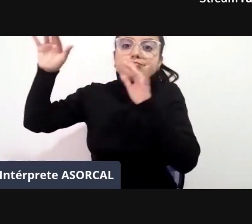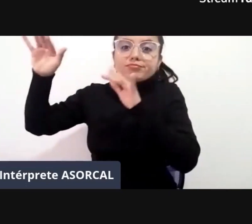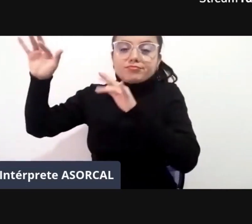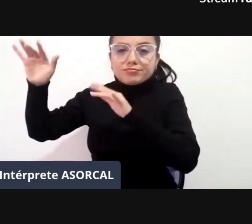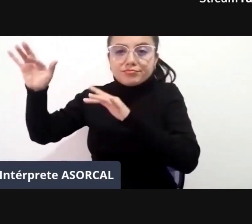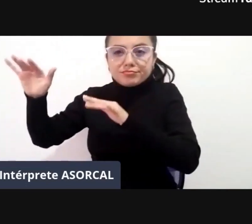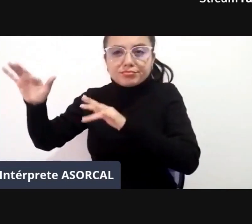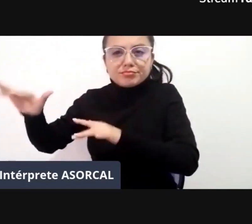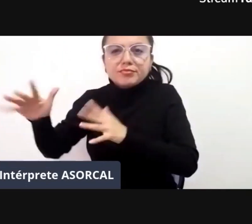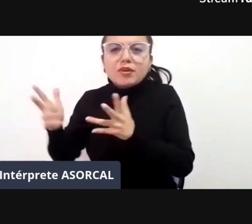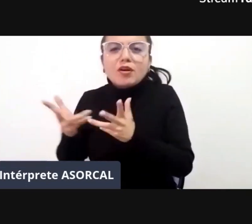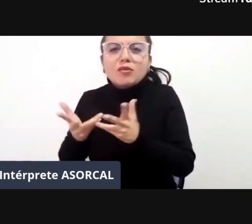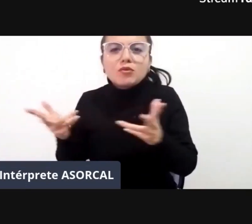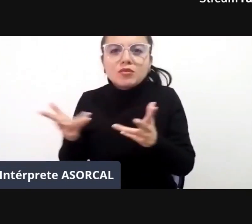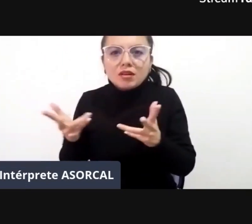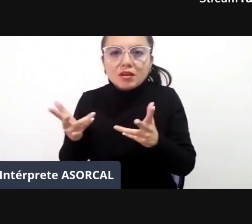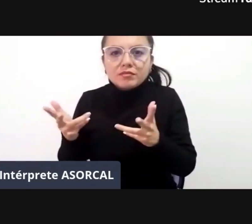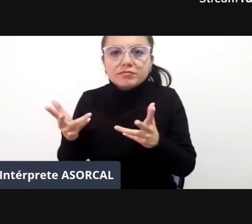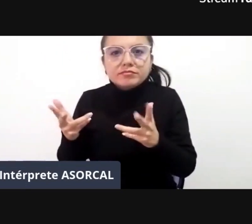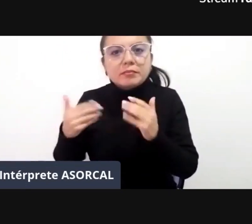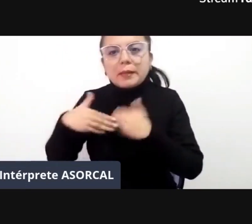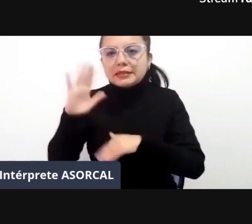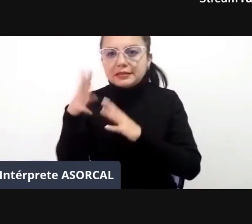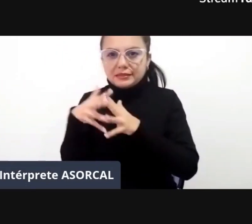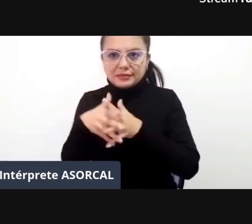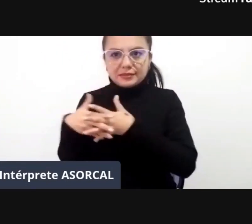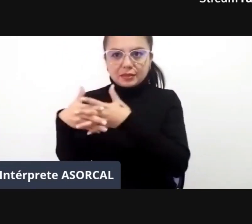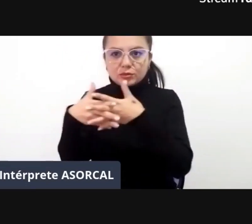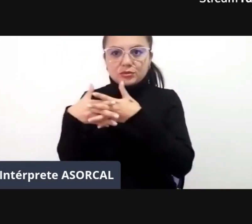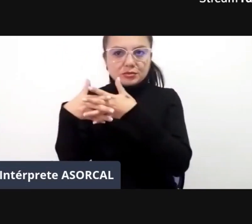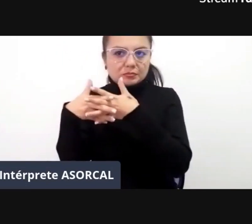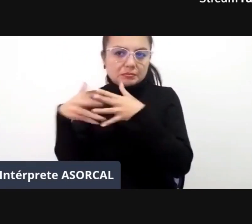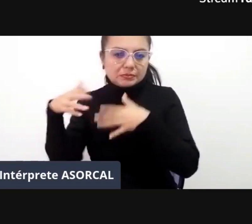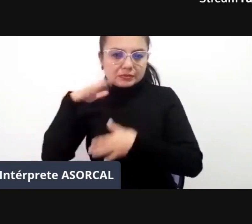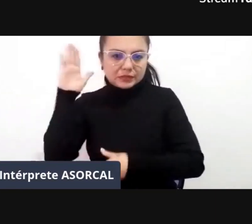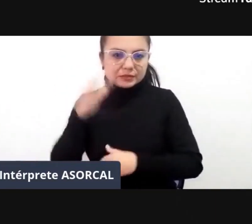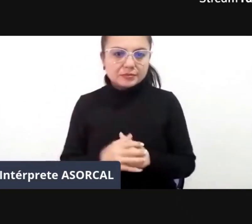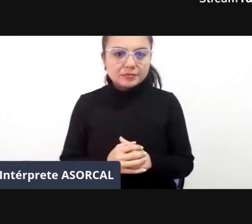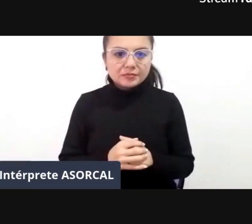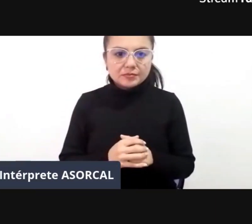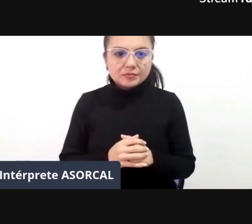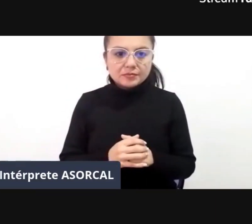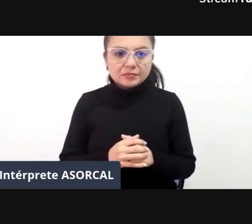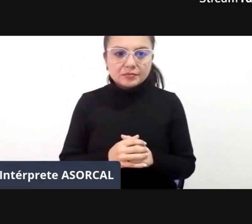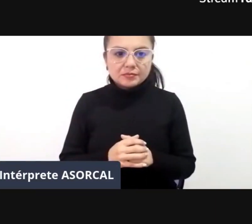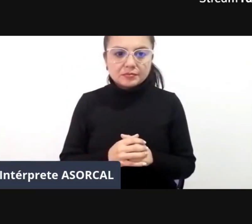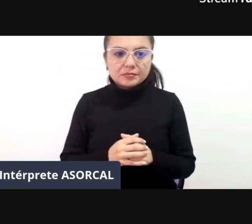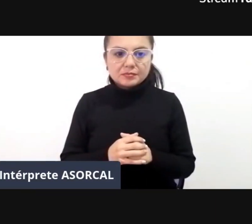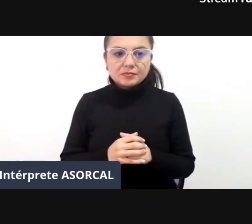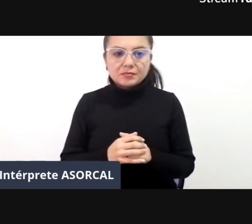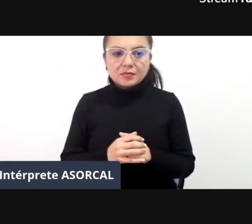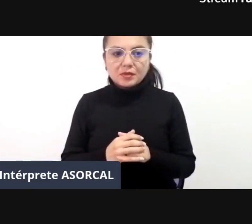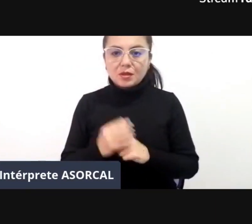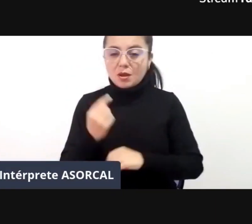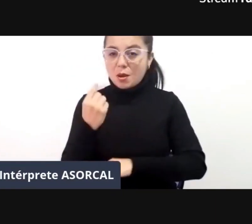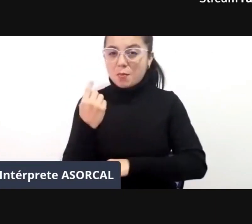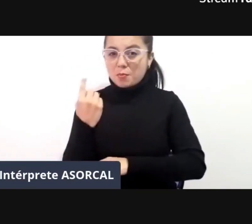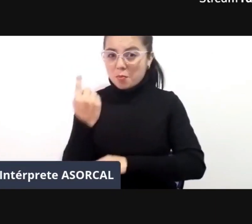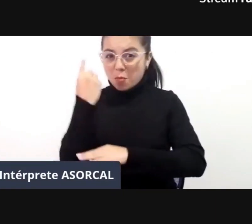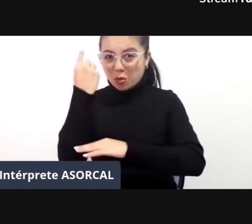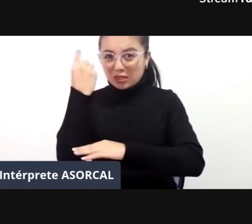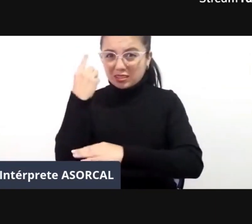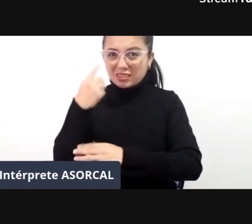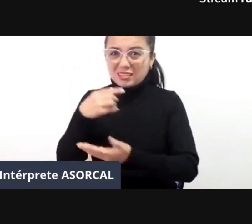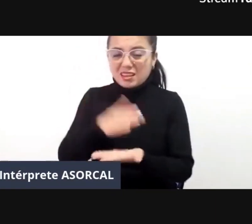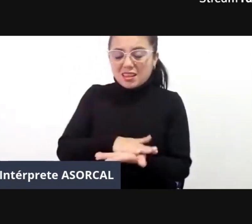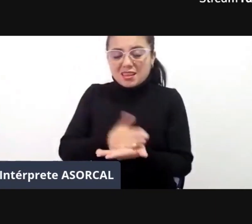dirigiendo solamente hacia Estados Unidos, prácticamente. La inestabilidad política que los conflictos provocaban, la